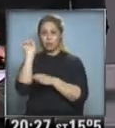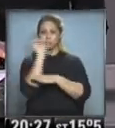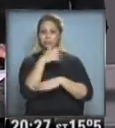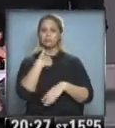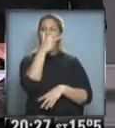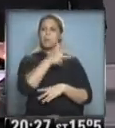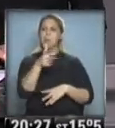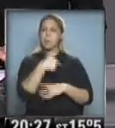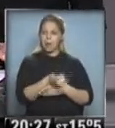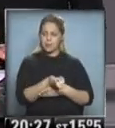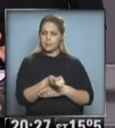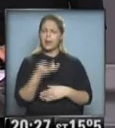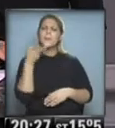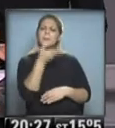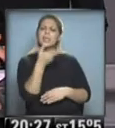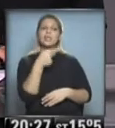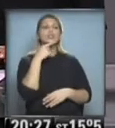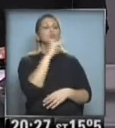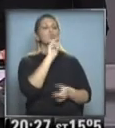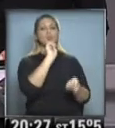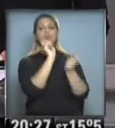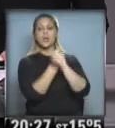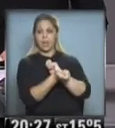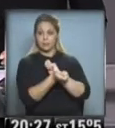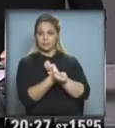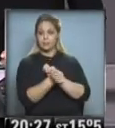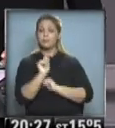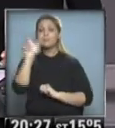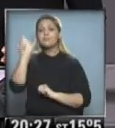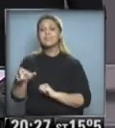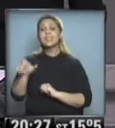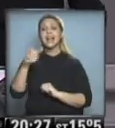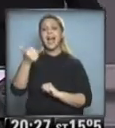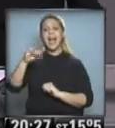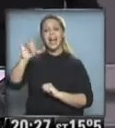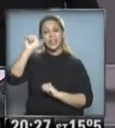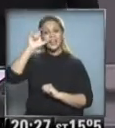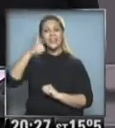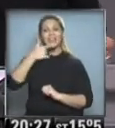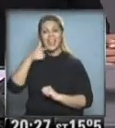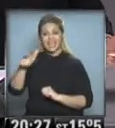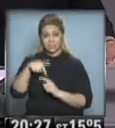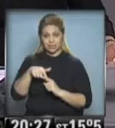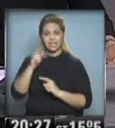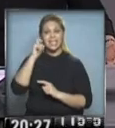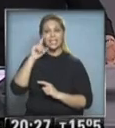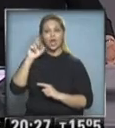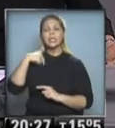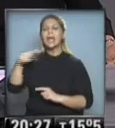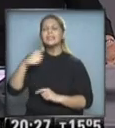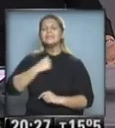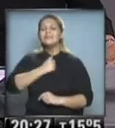entre otras cuestiones, pidiéndole un cambio. Así es, estamos hablando de Andrés Gioeni, que tiene la esperanza de que el